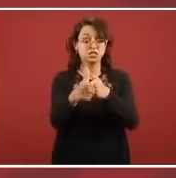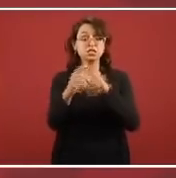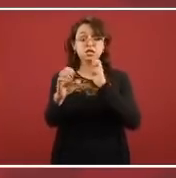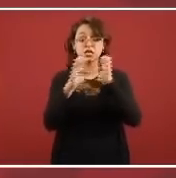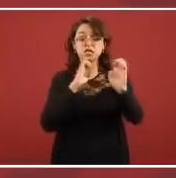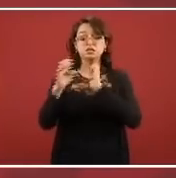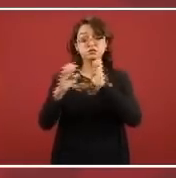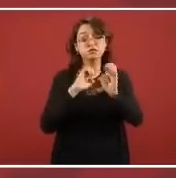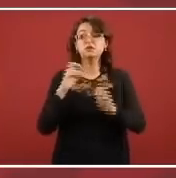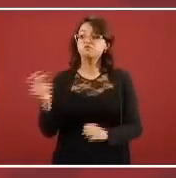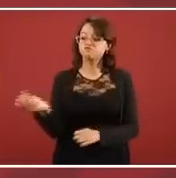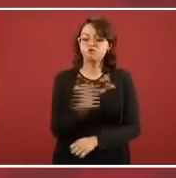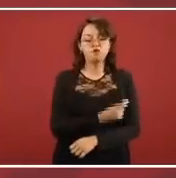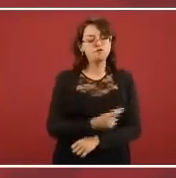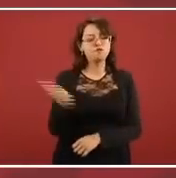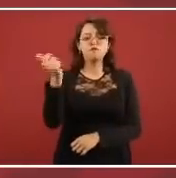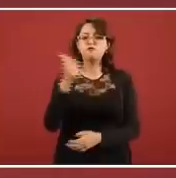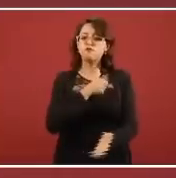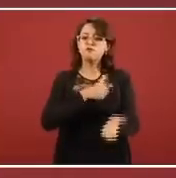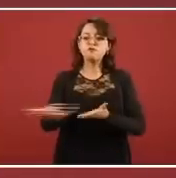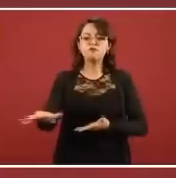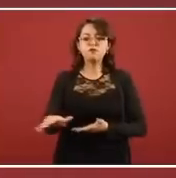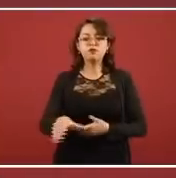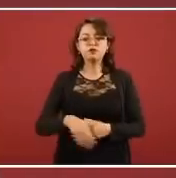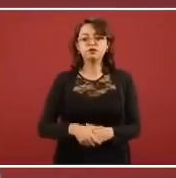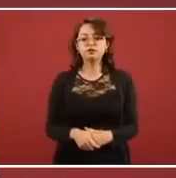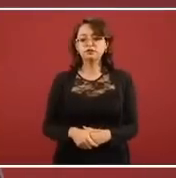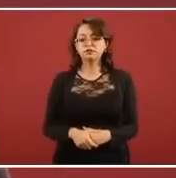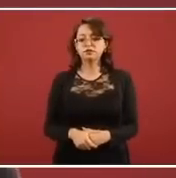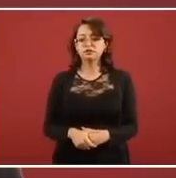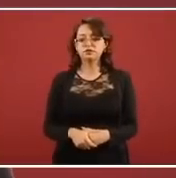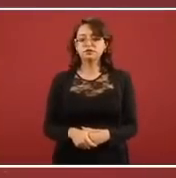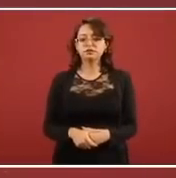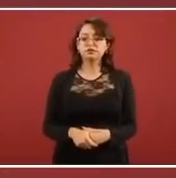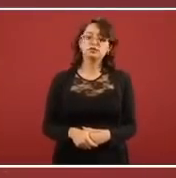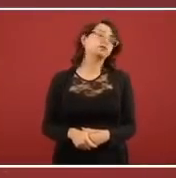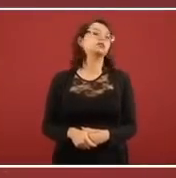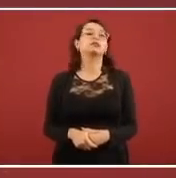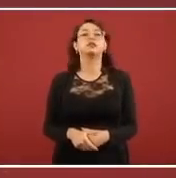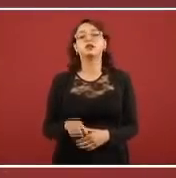seguía con la entrevista, lo corrían. Estaba